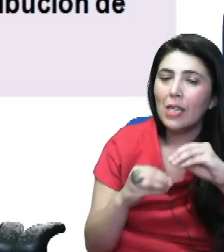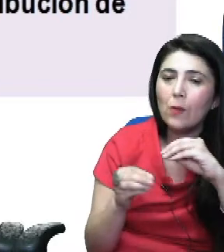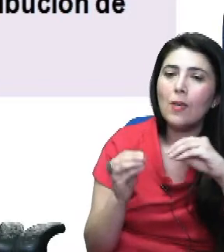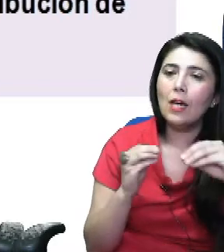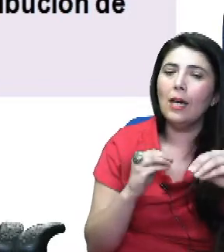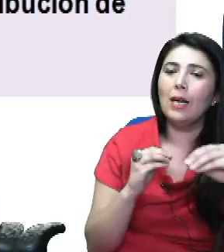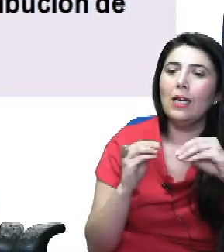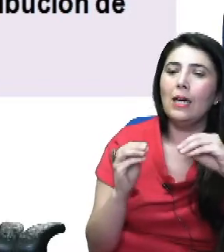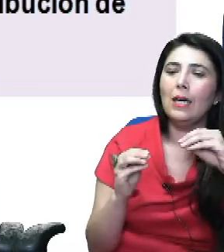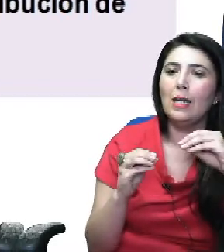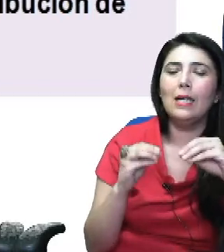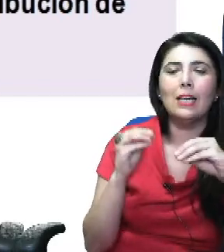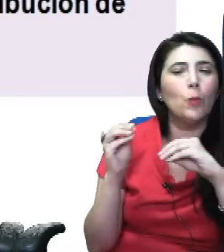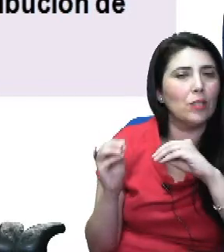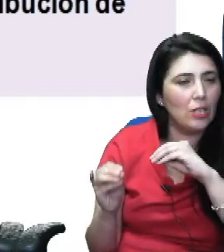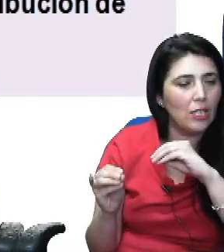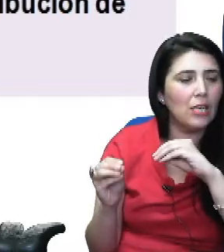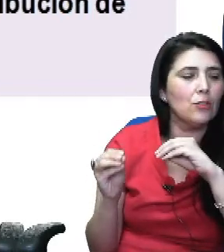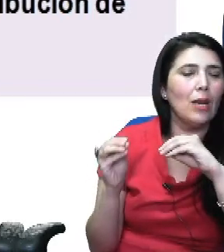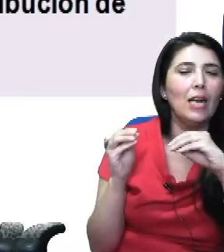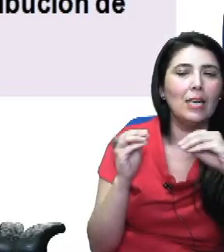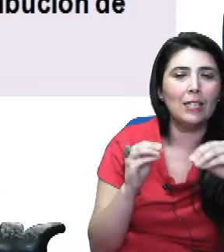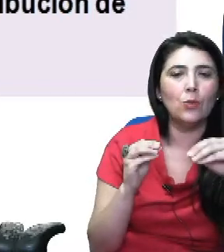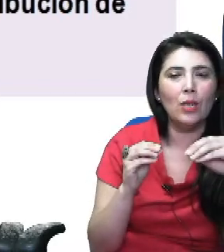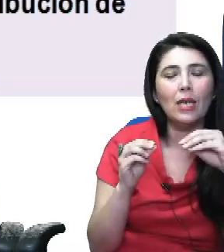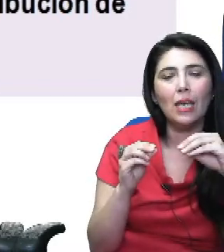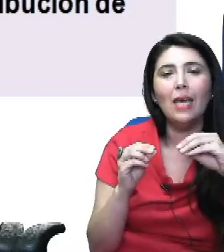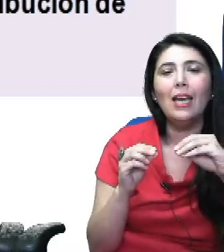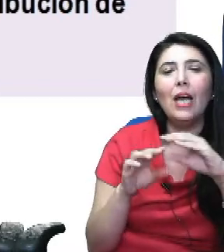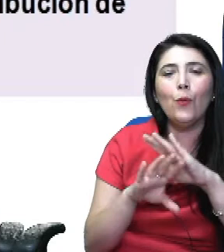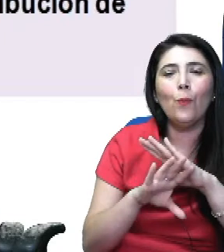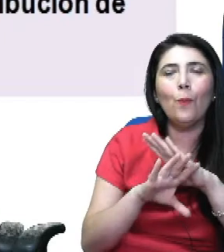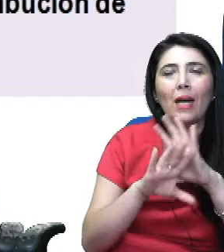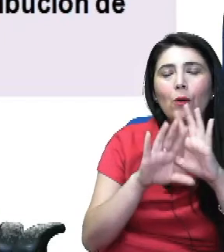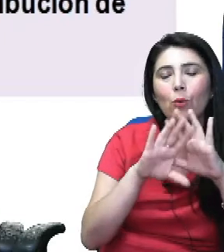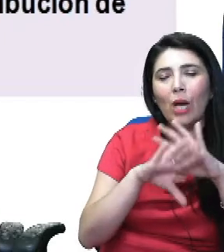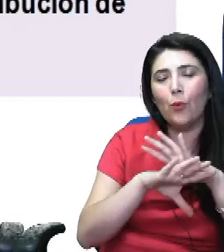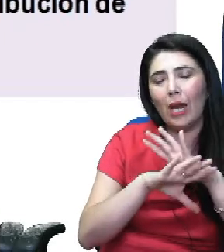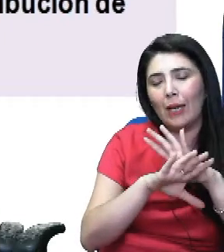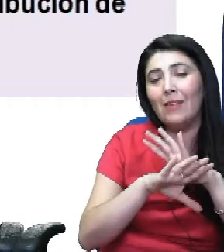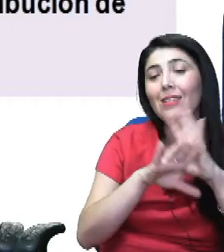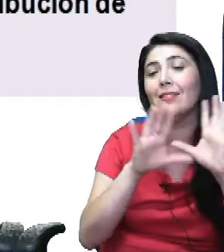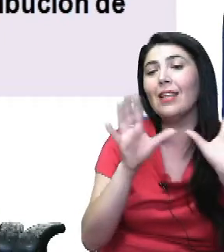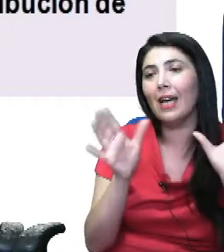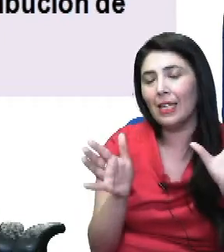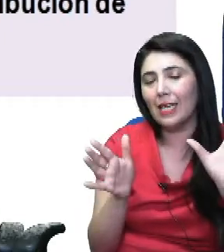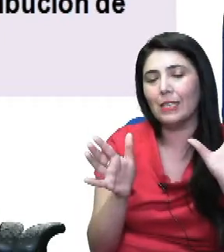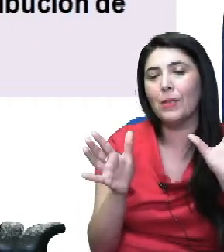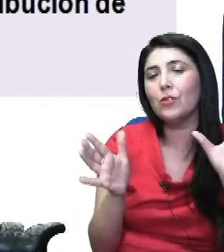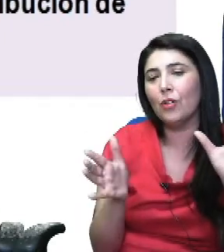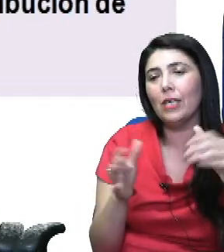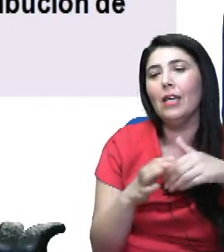nos indica hoy día las recomendaciones internacionales, la literatura, es que hay hay una diversidad